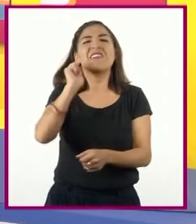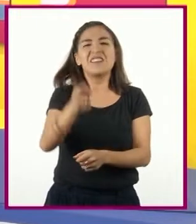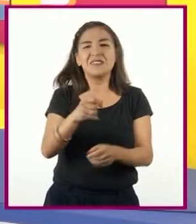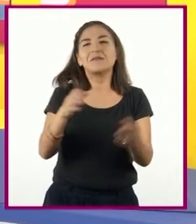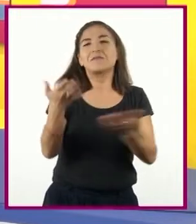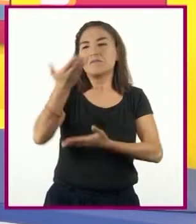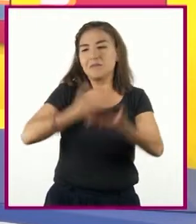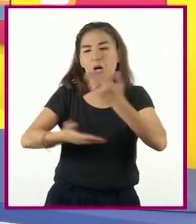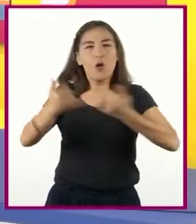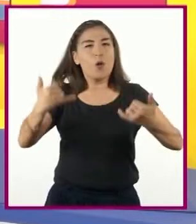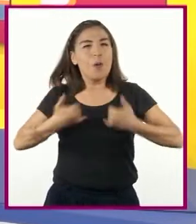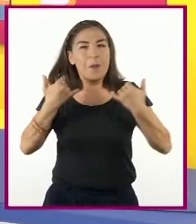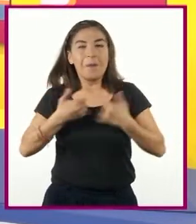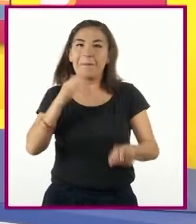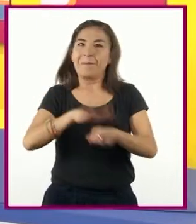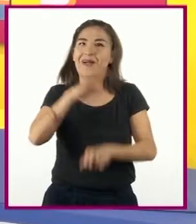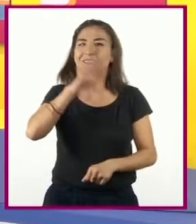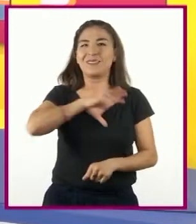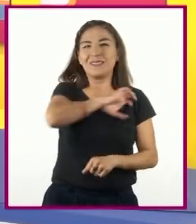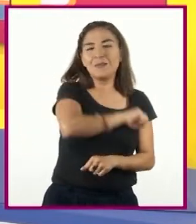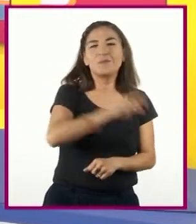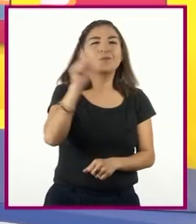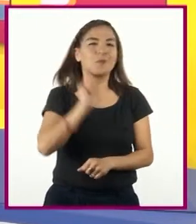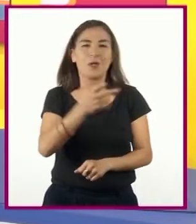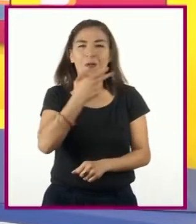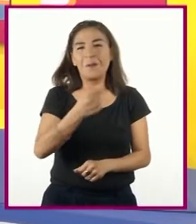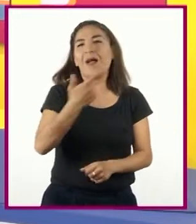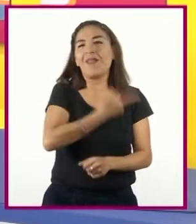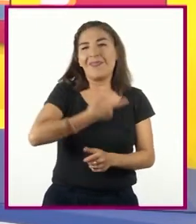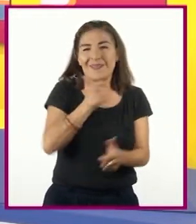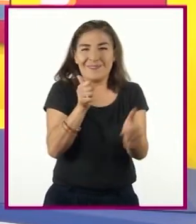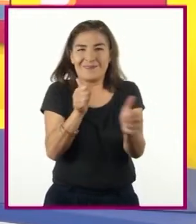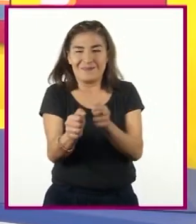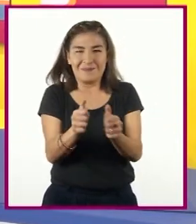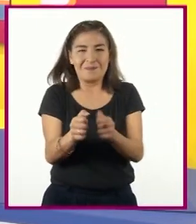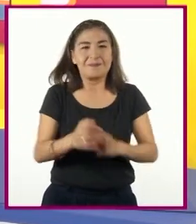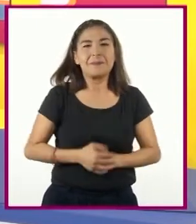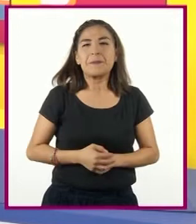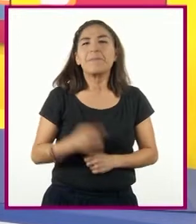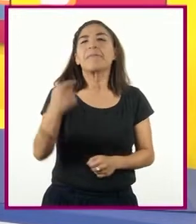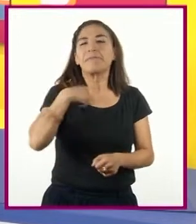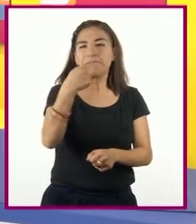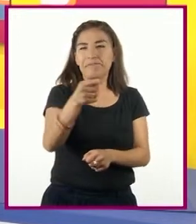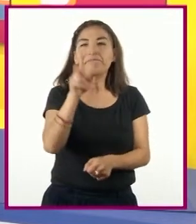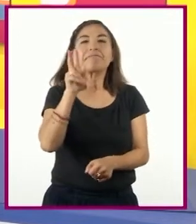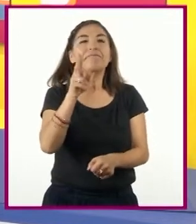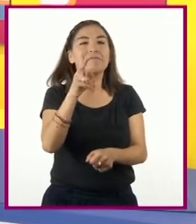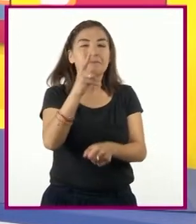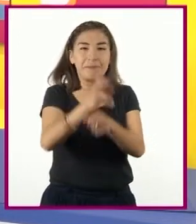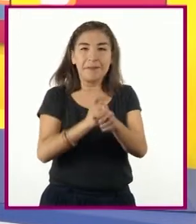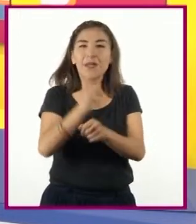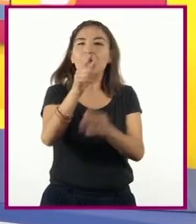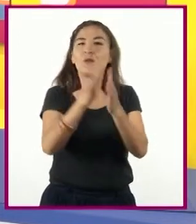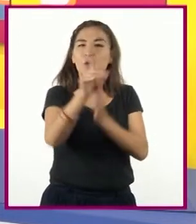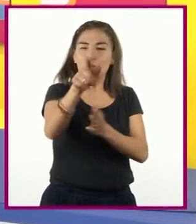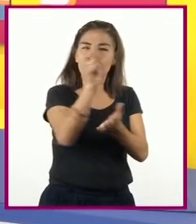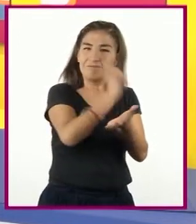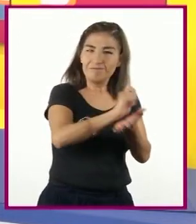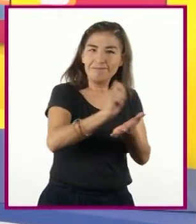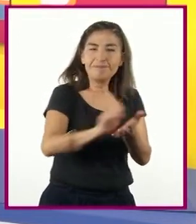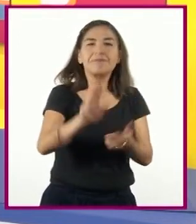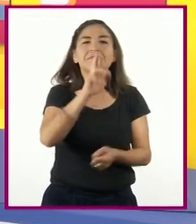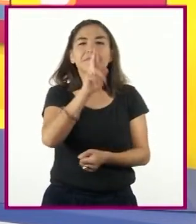interactúan jóvenes aficionadas y aficionados a los videojuegos. Les invito a que anoten sus respuestas a las